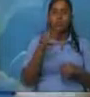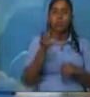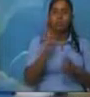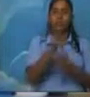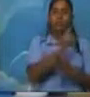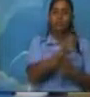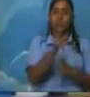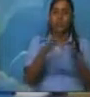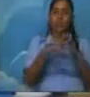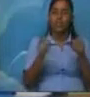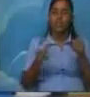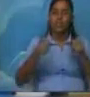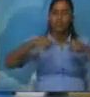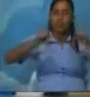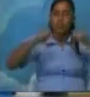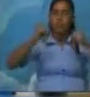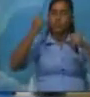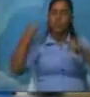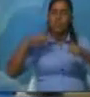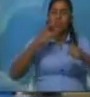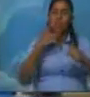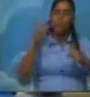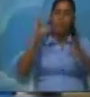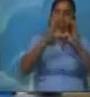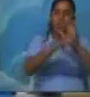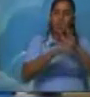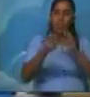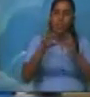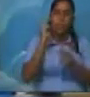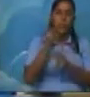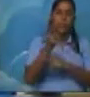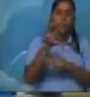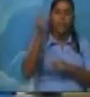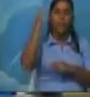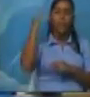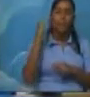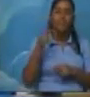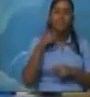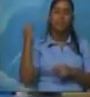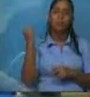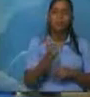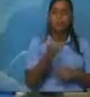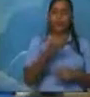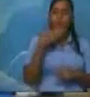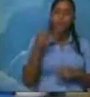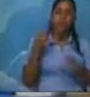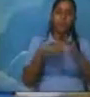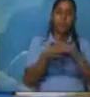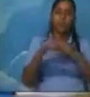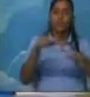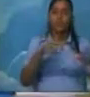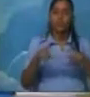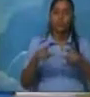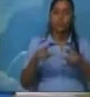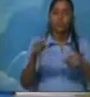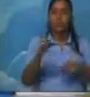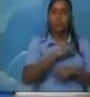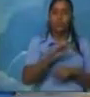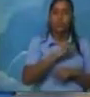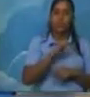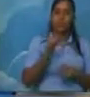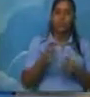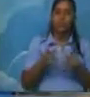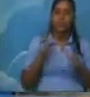gente andan armados Ay Viene un Malandro y me pega un tiro por la cabeza no yo me No yo le tengo miedo a los a los